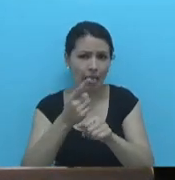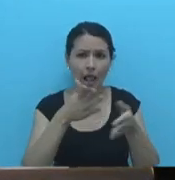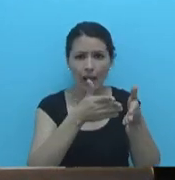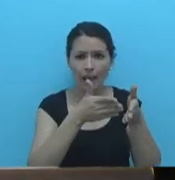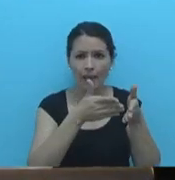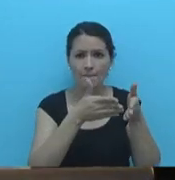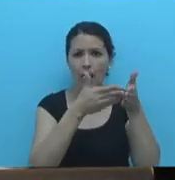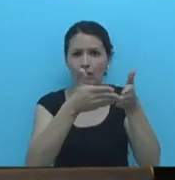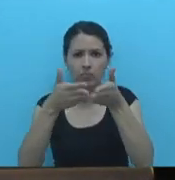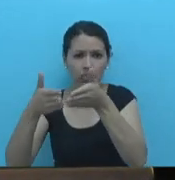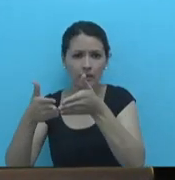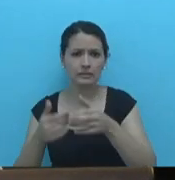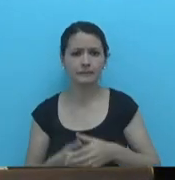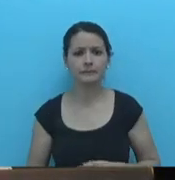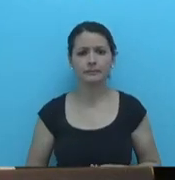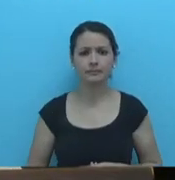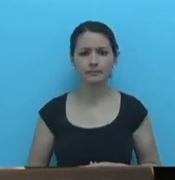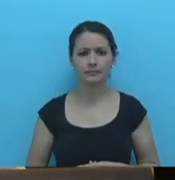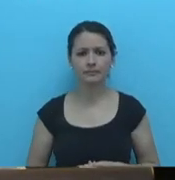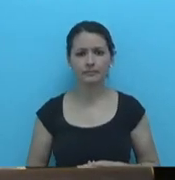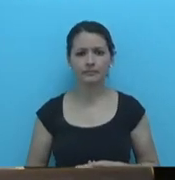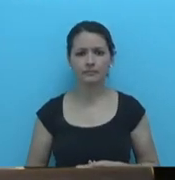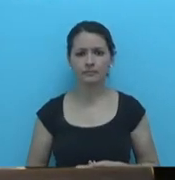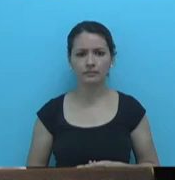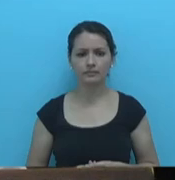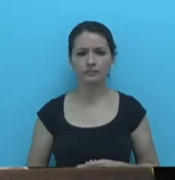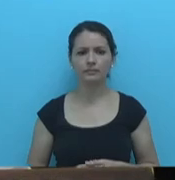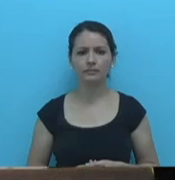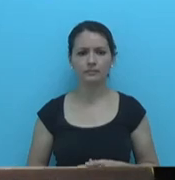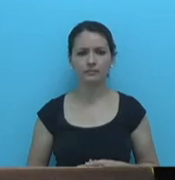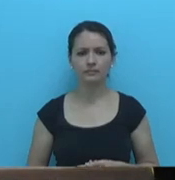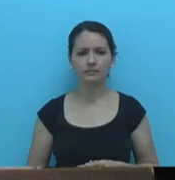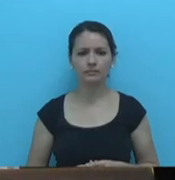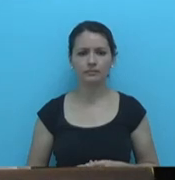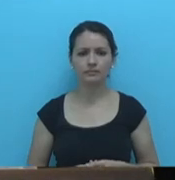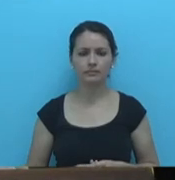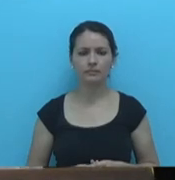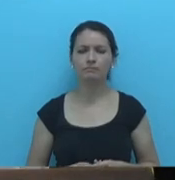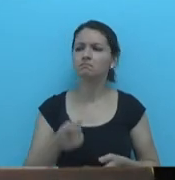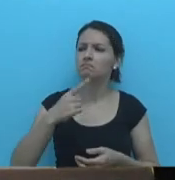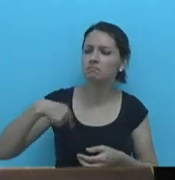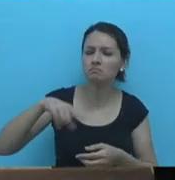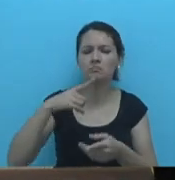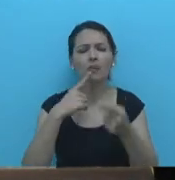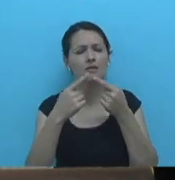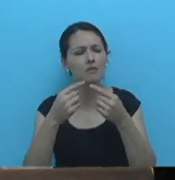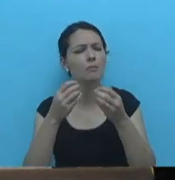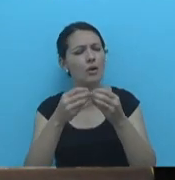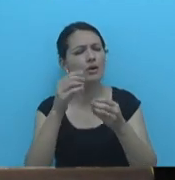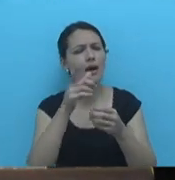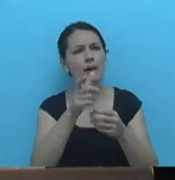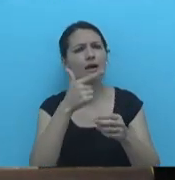XIX. Nosotros siempre debatimos porque nos preguntábamos por qué será que la soberanía se recuerda con